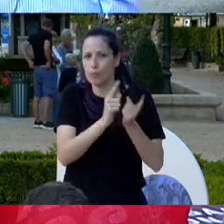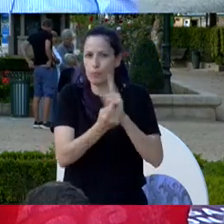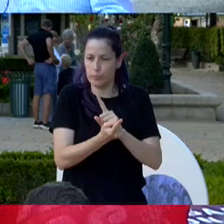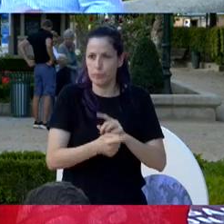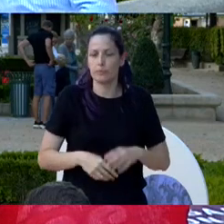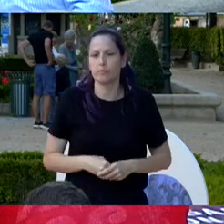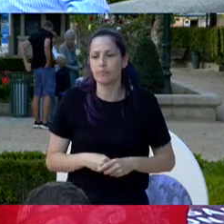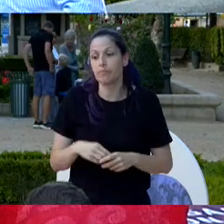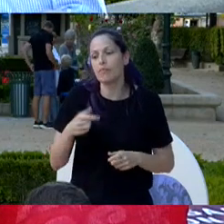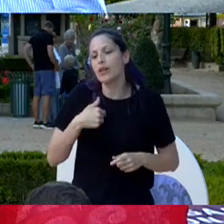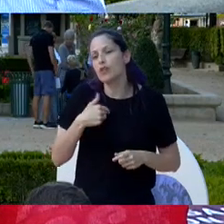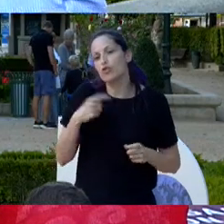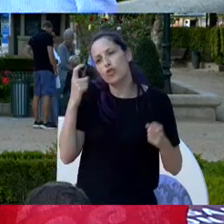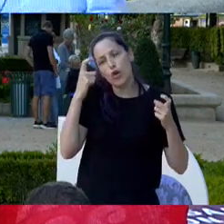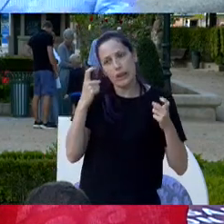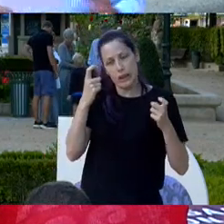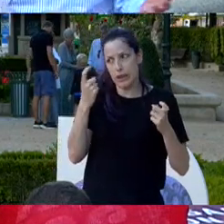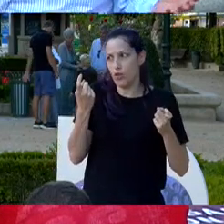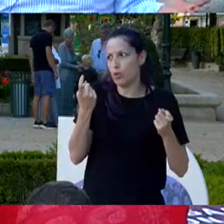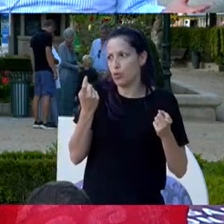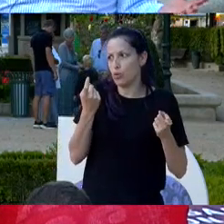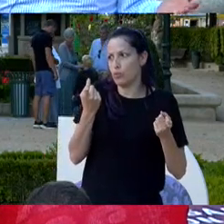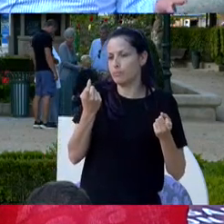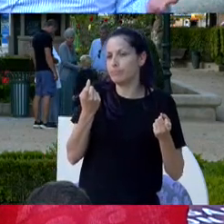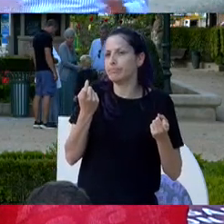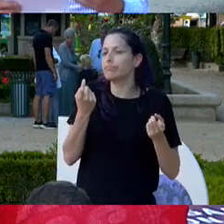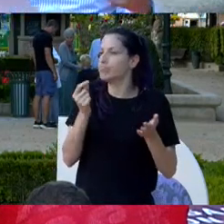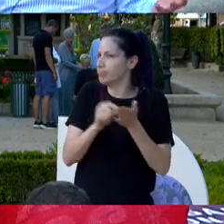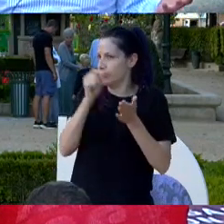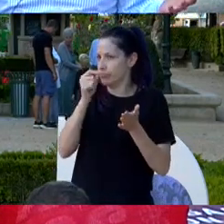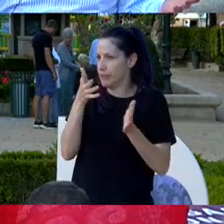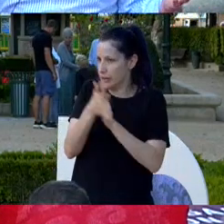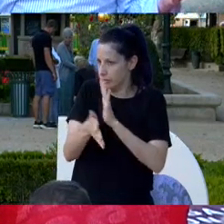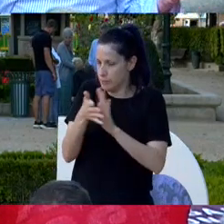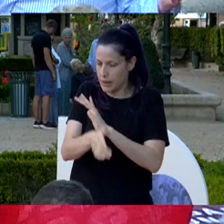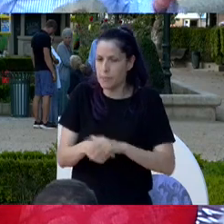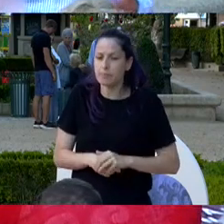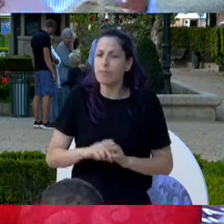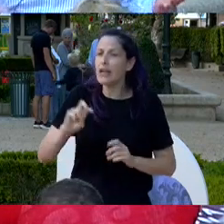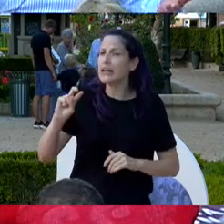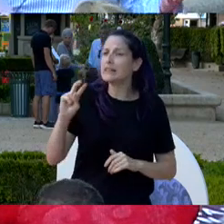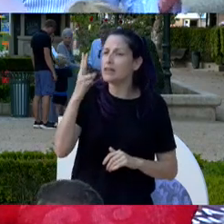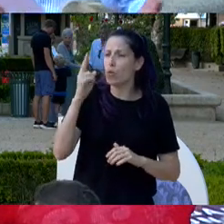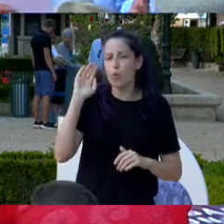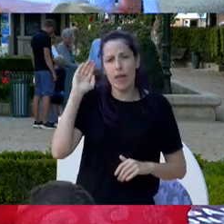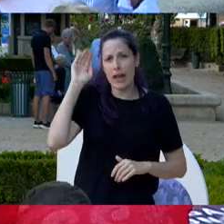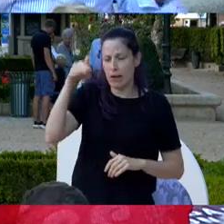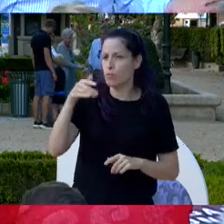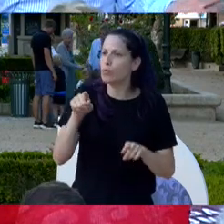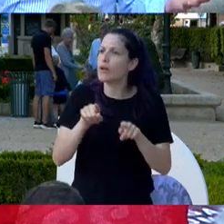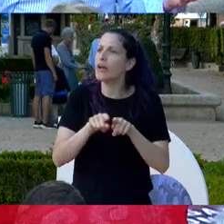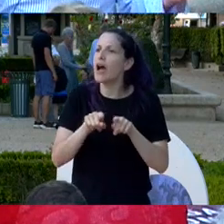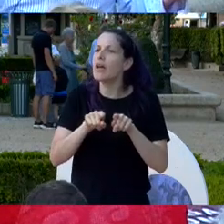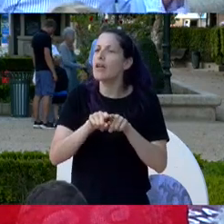Vou intentar ser rápido para abrevar. Bueno, a proclamación da Segunda República é a gran oportunidade para os mestres.